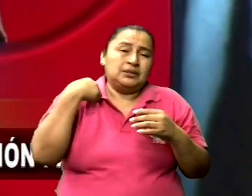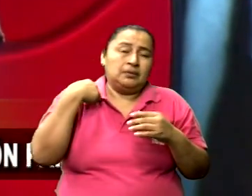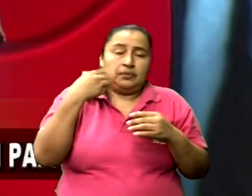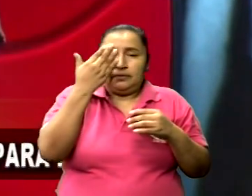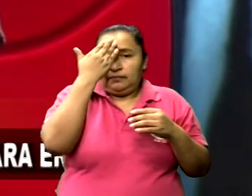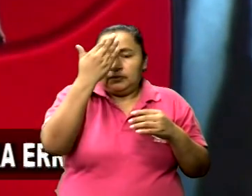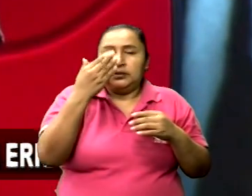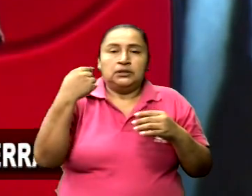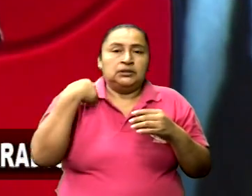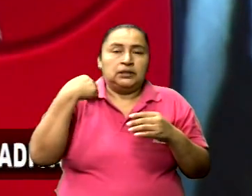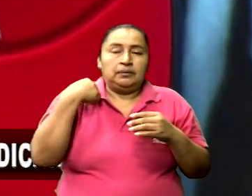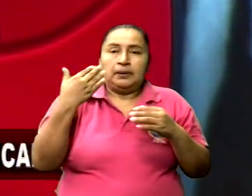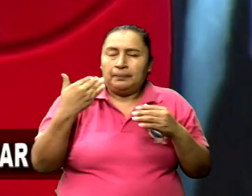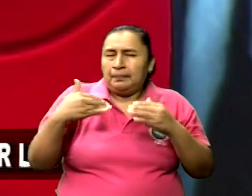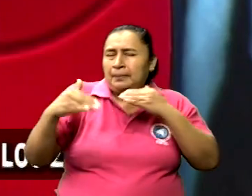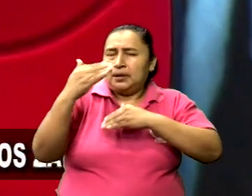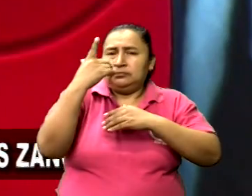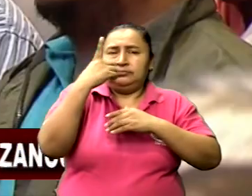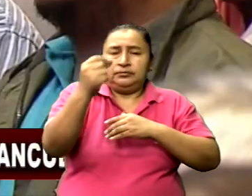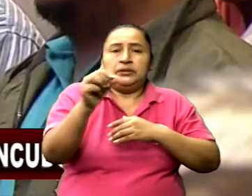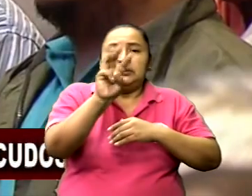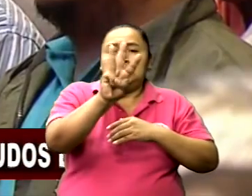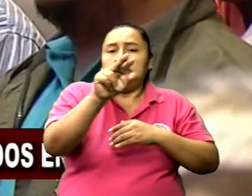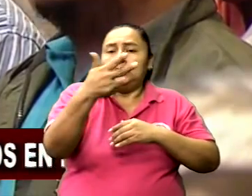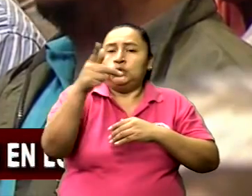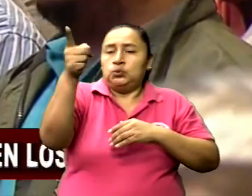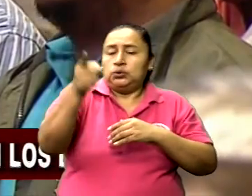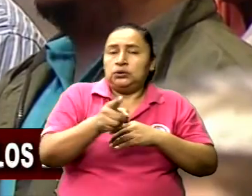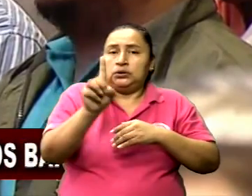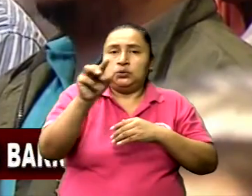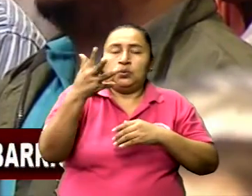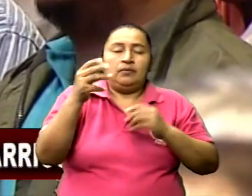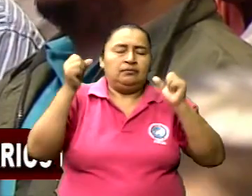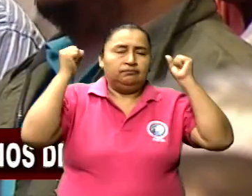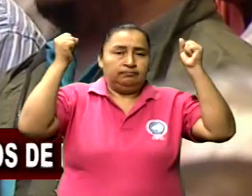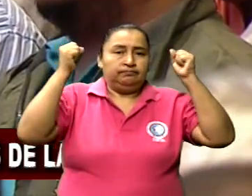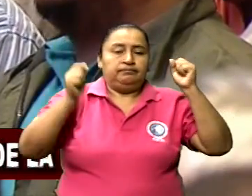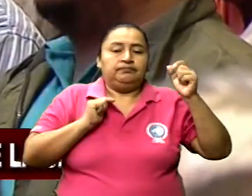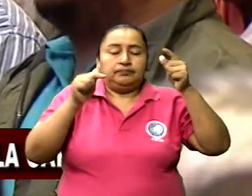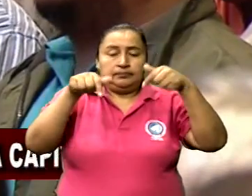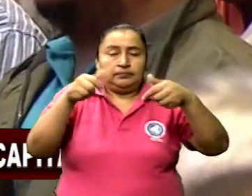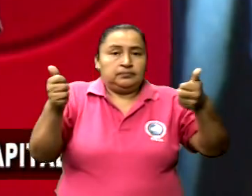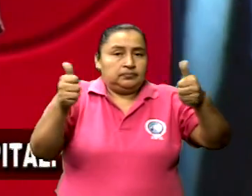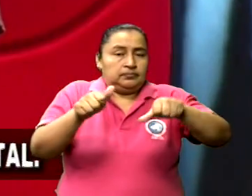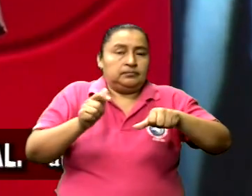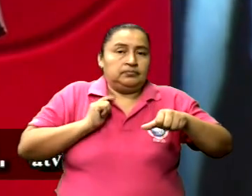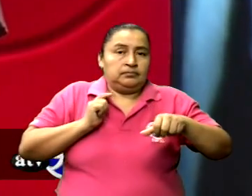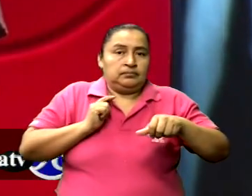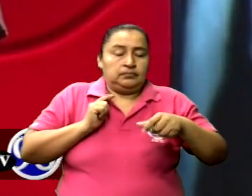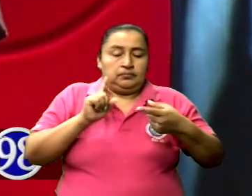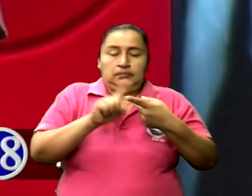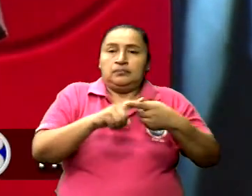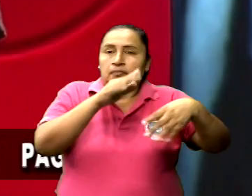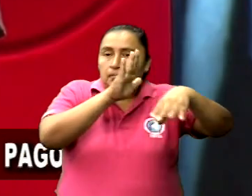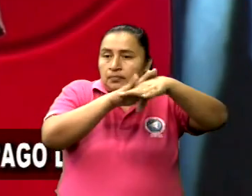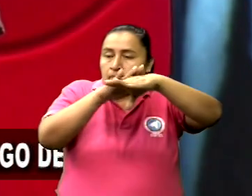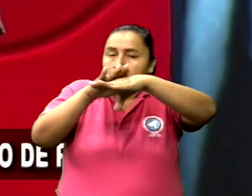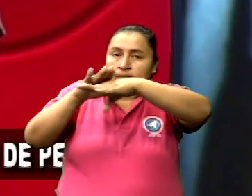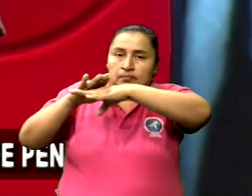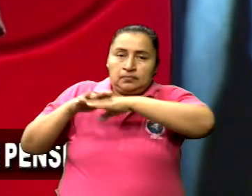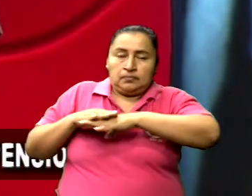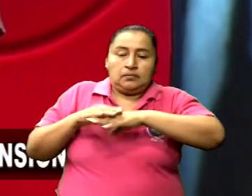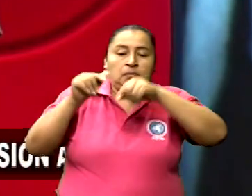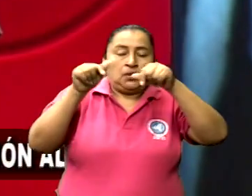frente, siempre más allá, 38-19 en victoria, ha acordado convocar